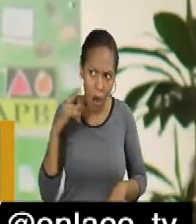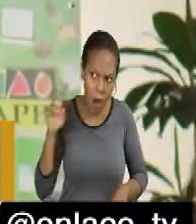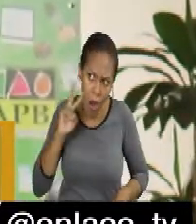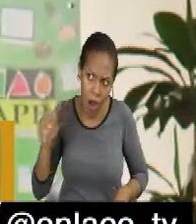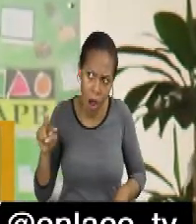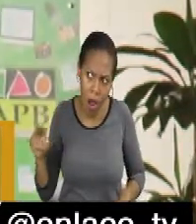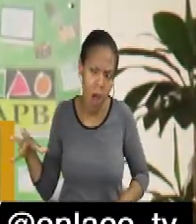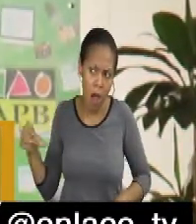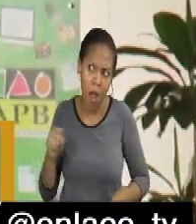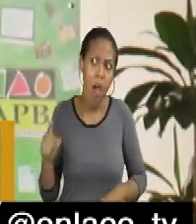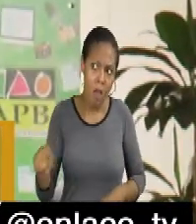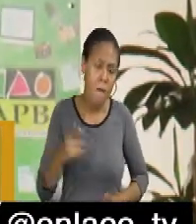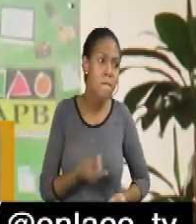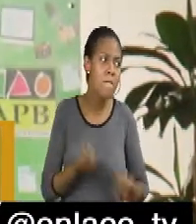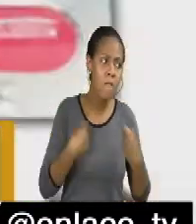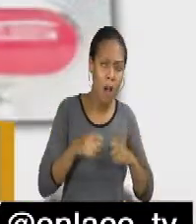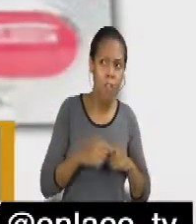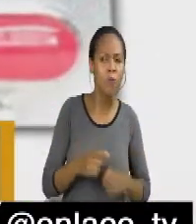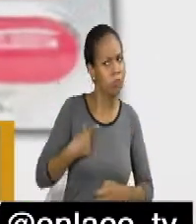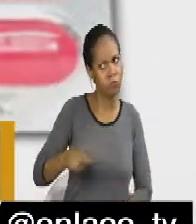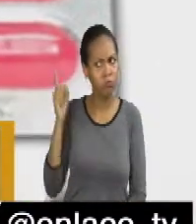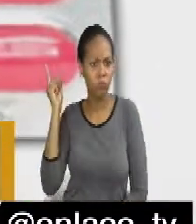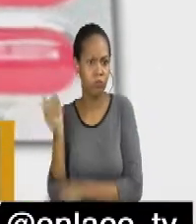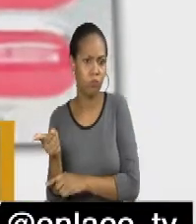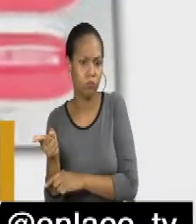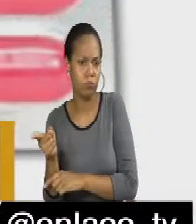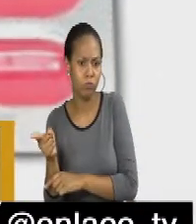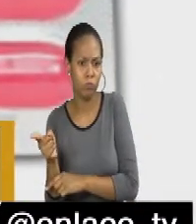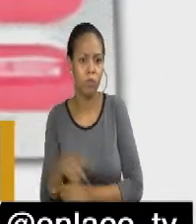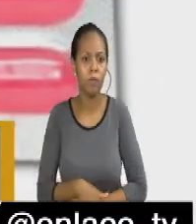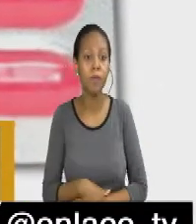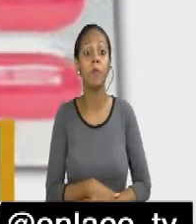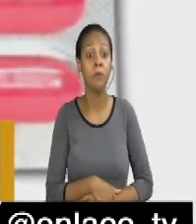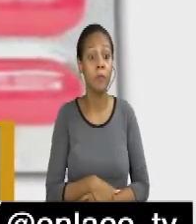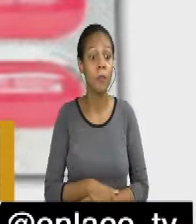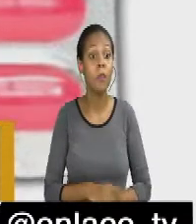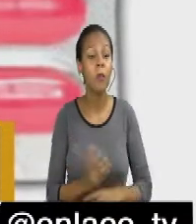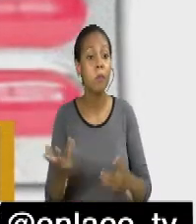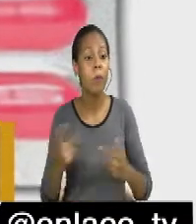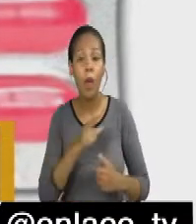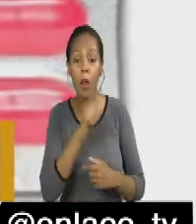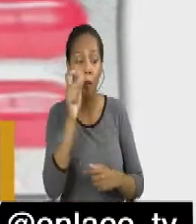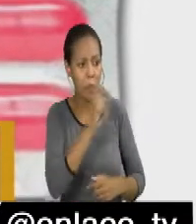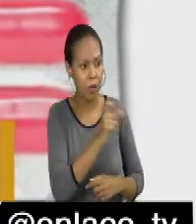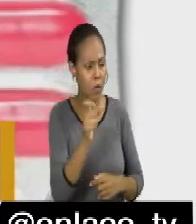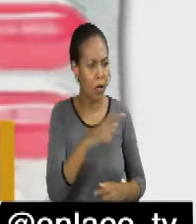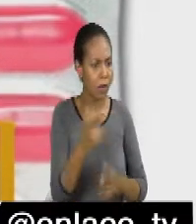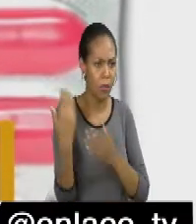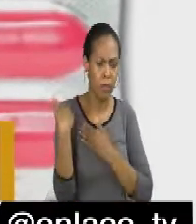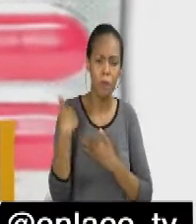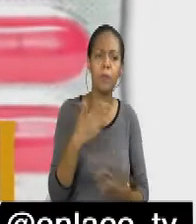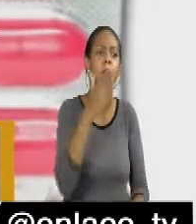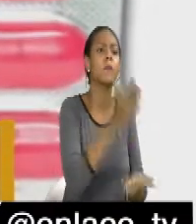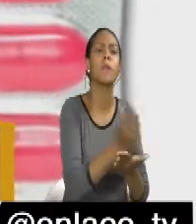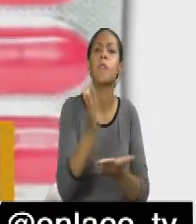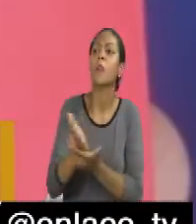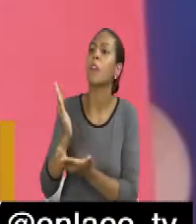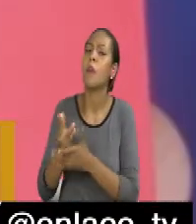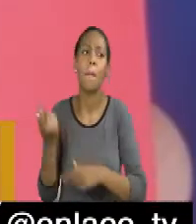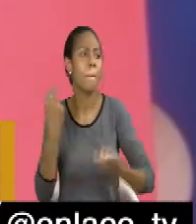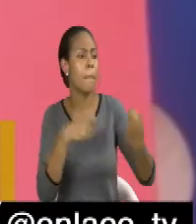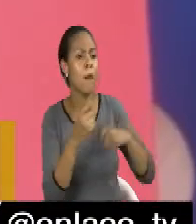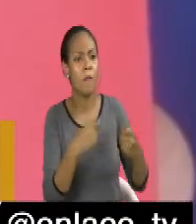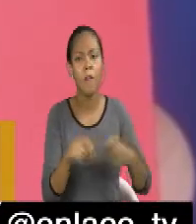donde aún se comercializa este medicamento. En las últimas horas, los entes competentes hicieron visita a los diferentes locales comerciales donde